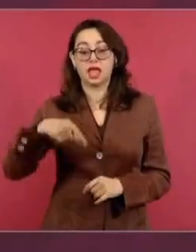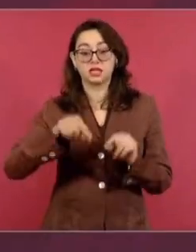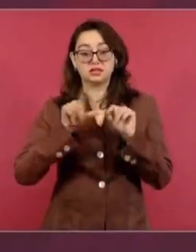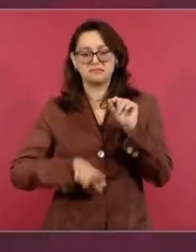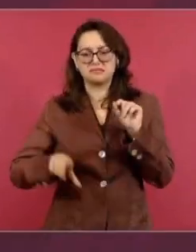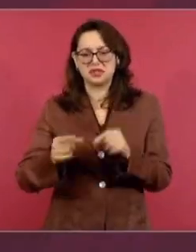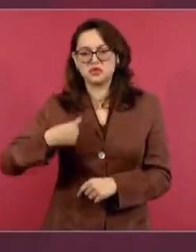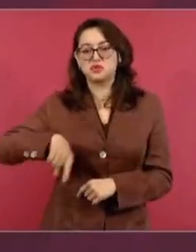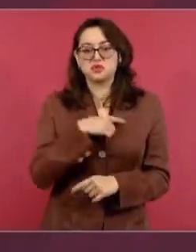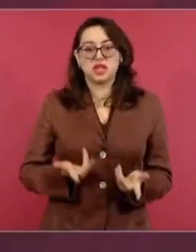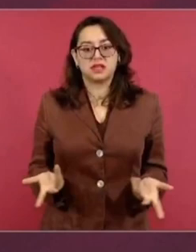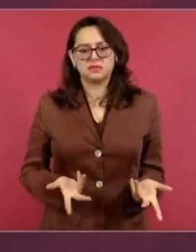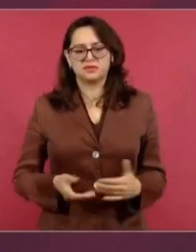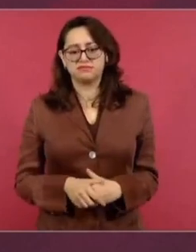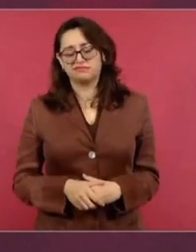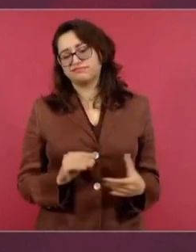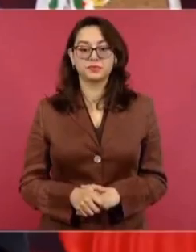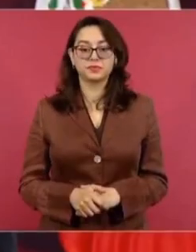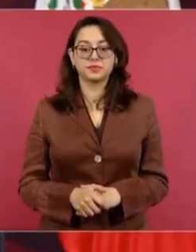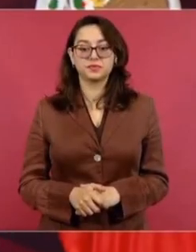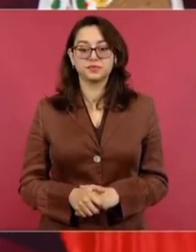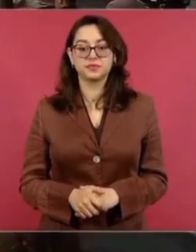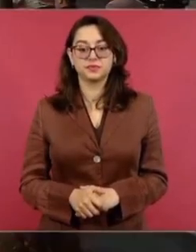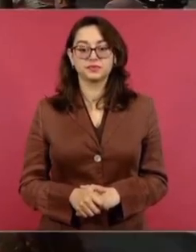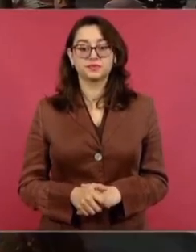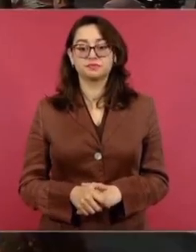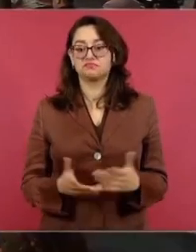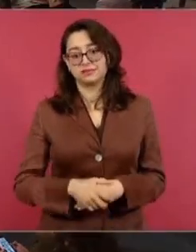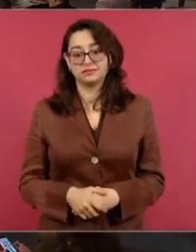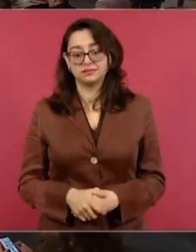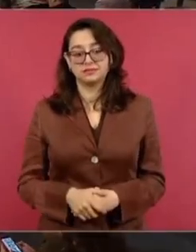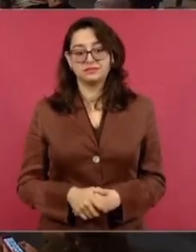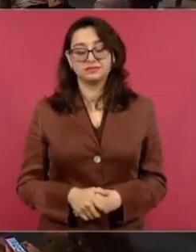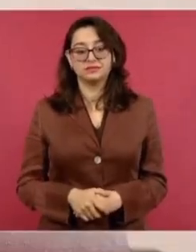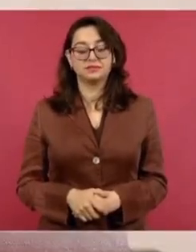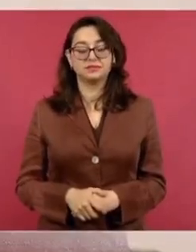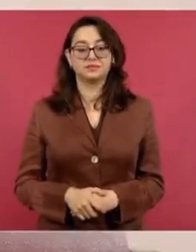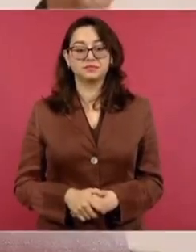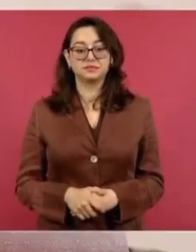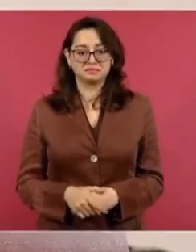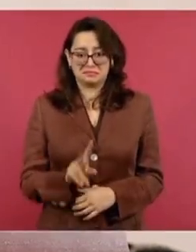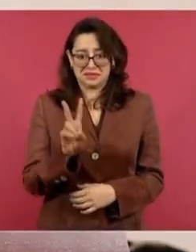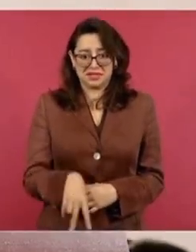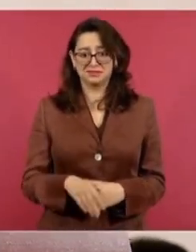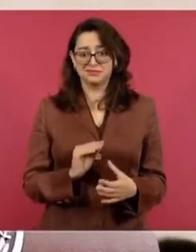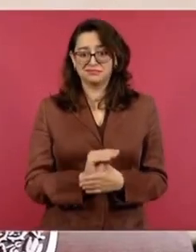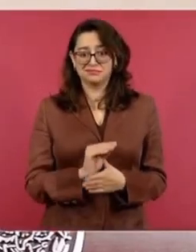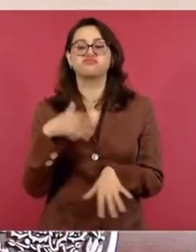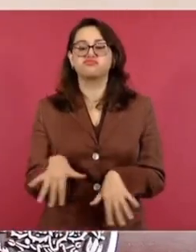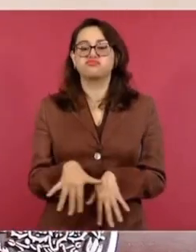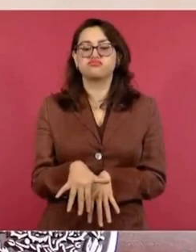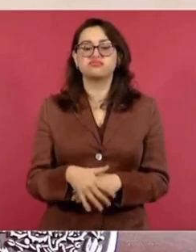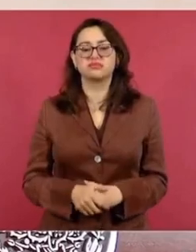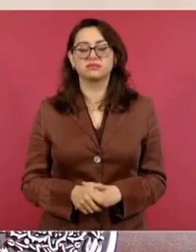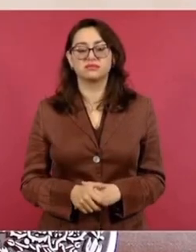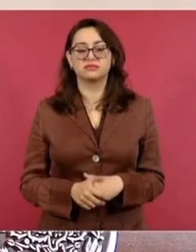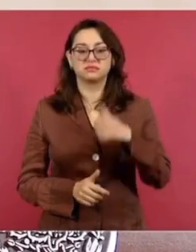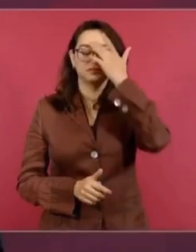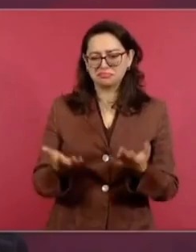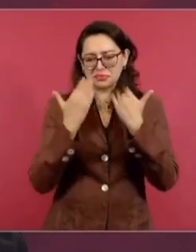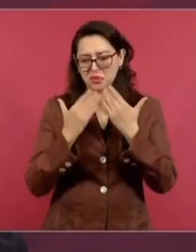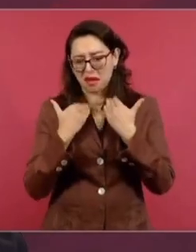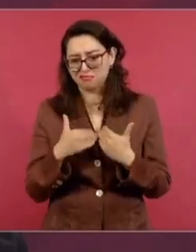Pues no tomar en serio esas declaraciones. Son disparates. Así, no tomarlos en serio. Es politiquería. Ni siquiera es